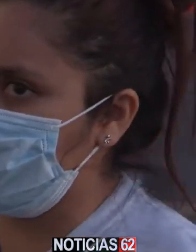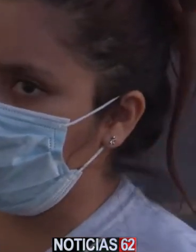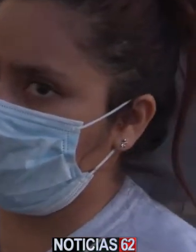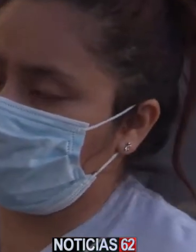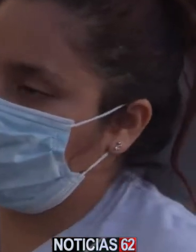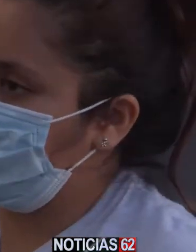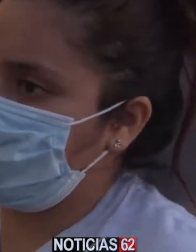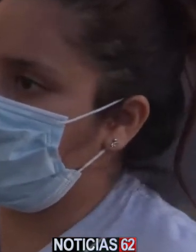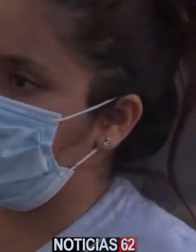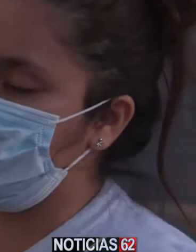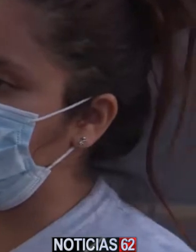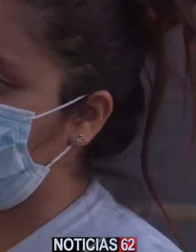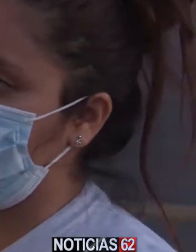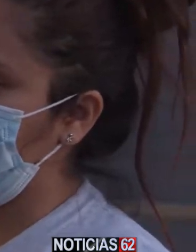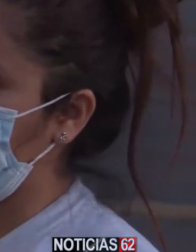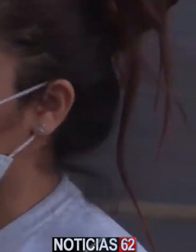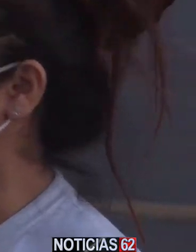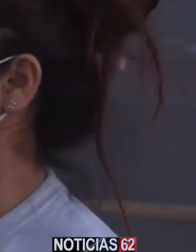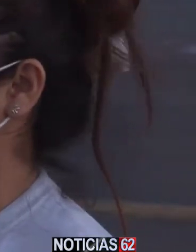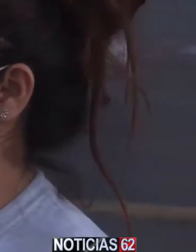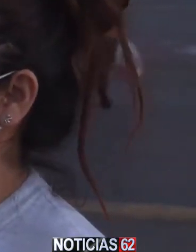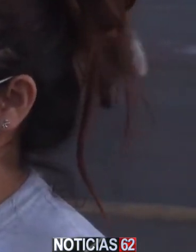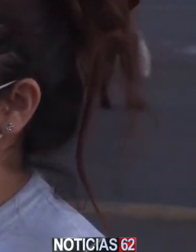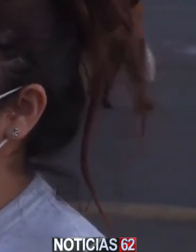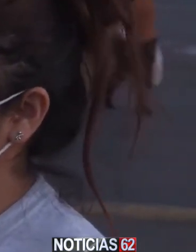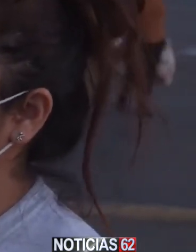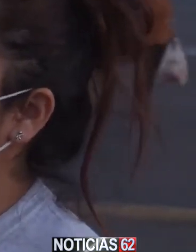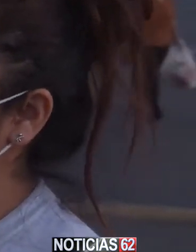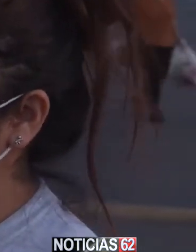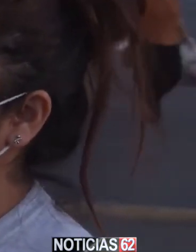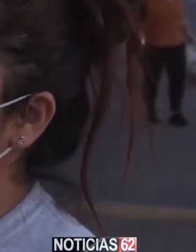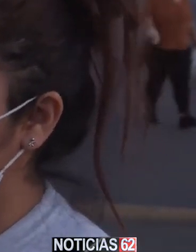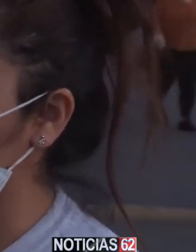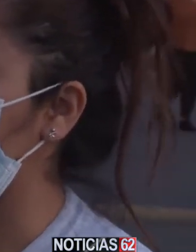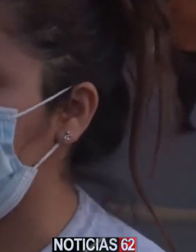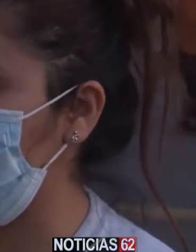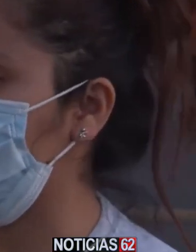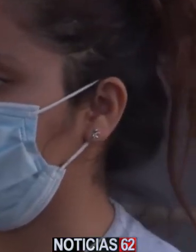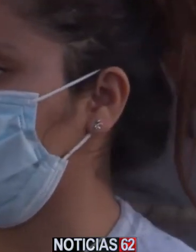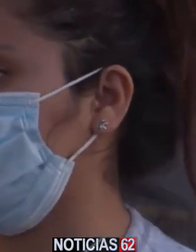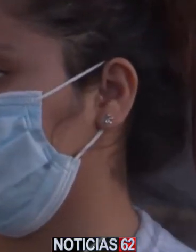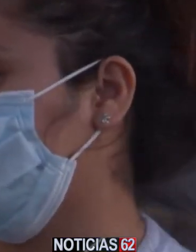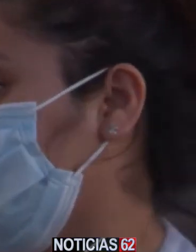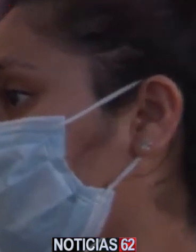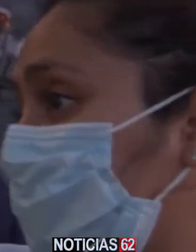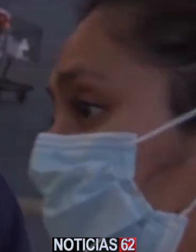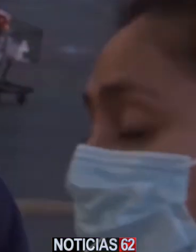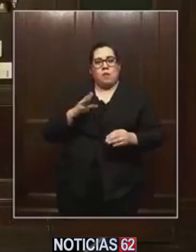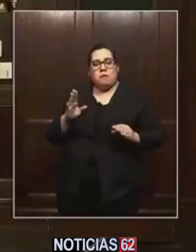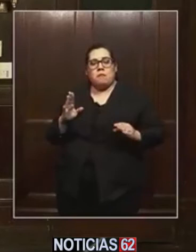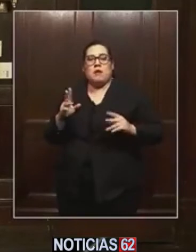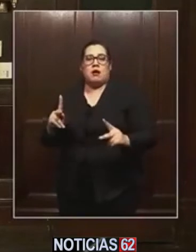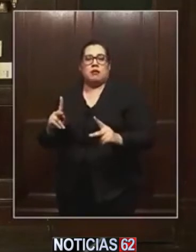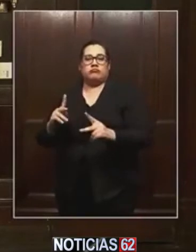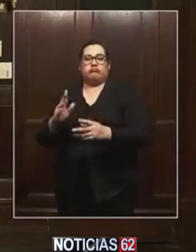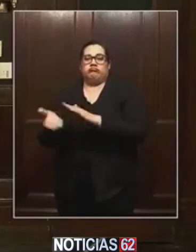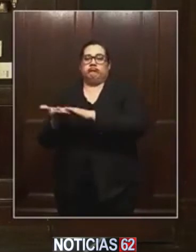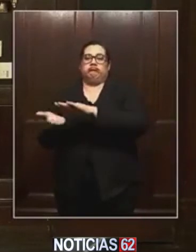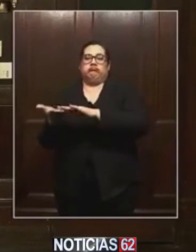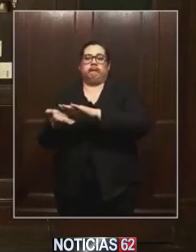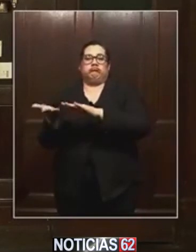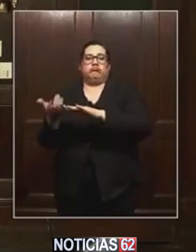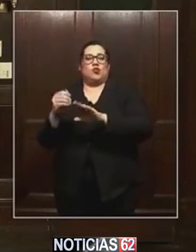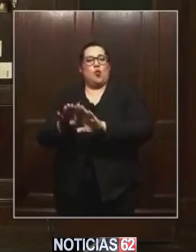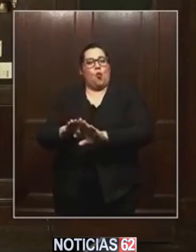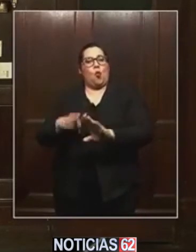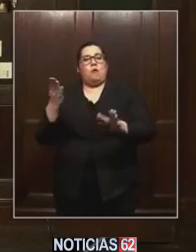este país, pero si así la ley lo dicta, pues uno tiene que acatarse a las leyes que... El alcalde informó además